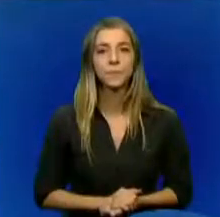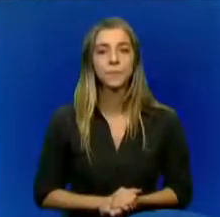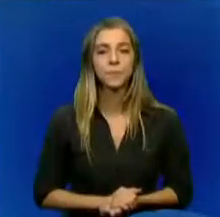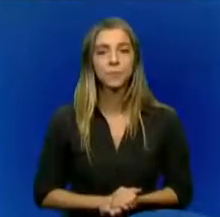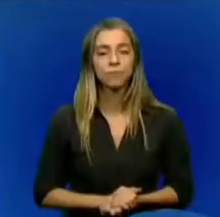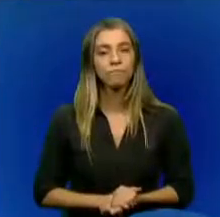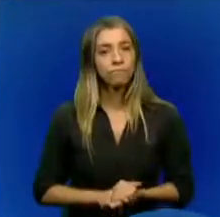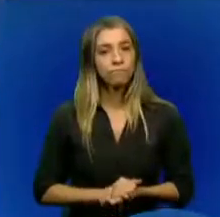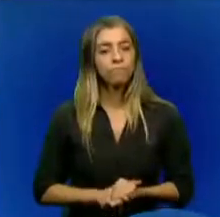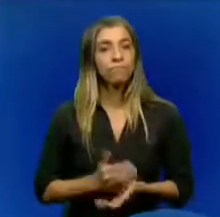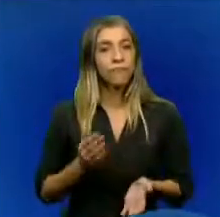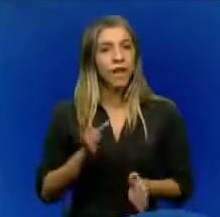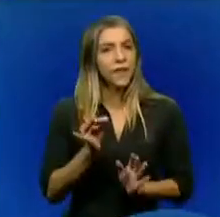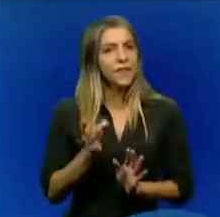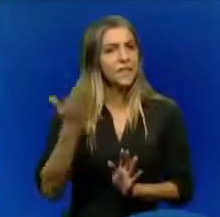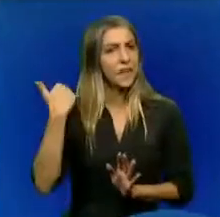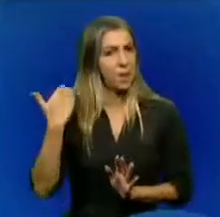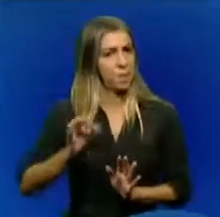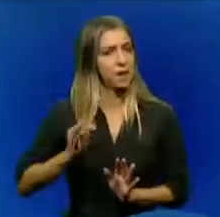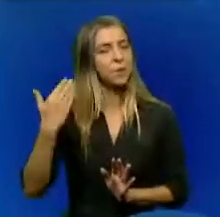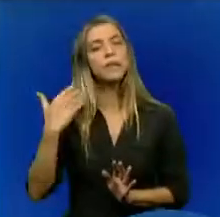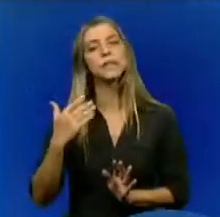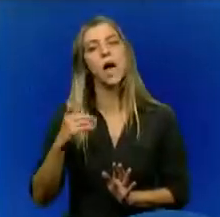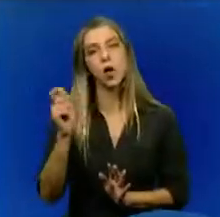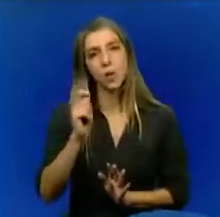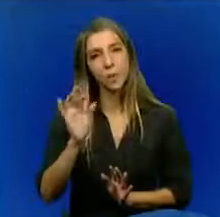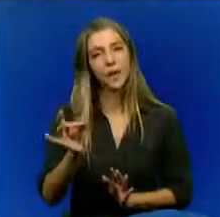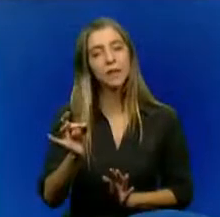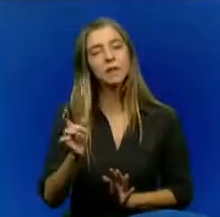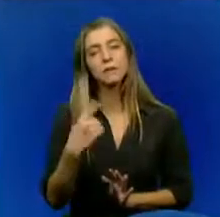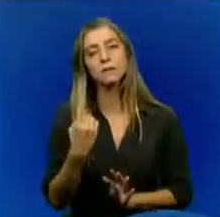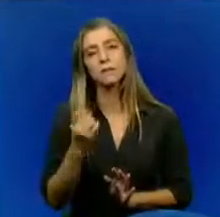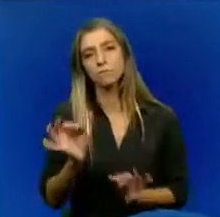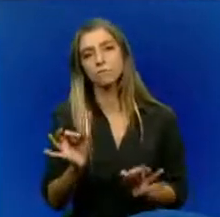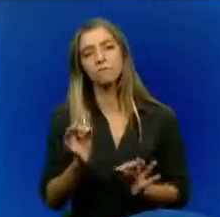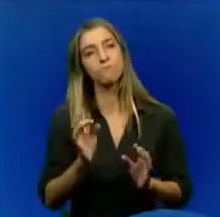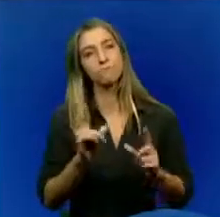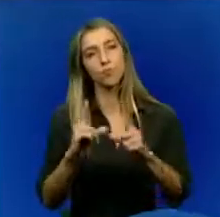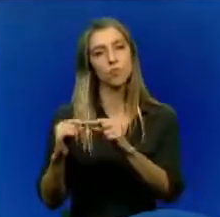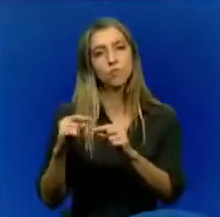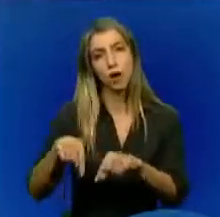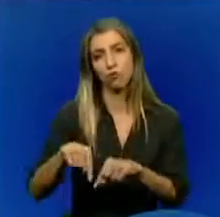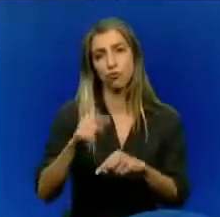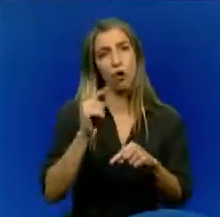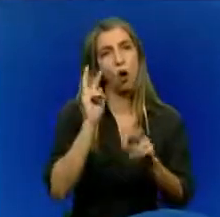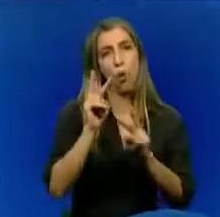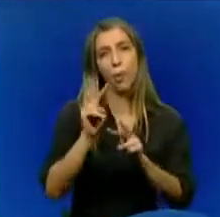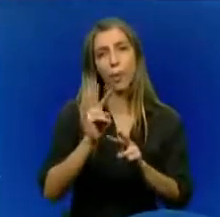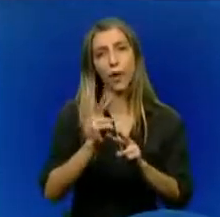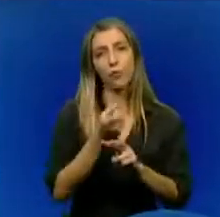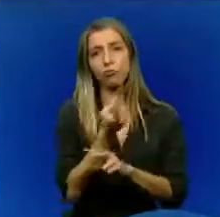En diciembre del año pasado, los números que hoy marcan nuestro día a día decían que había 6.000